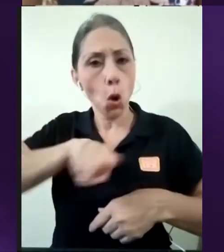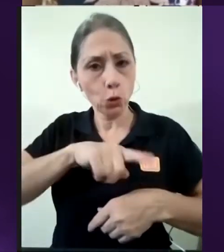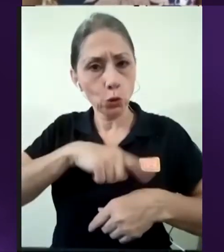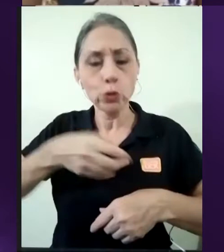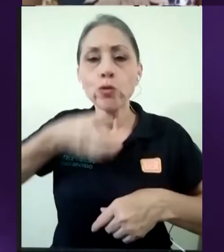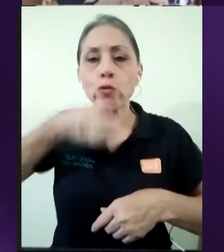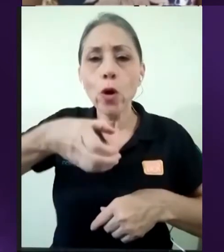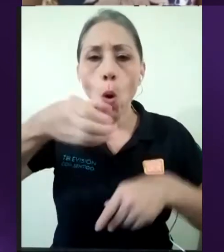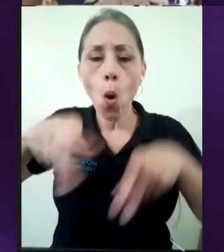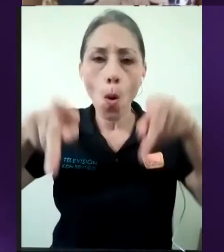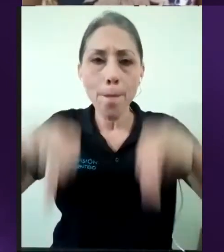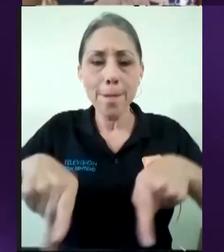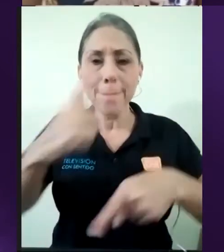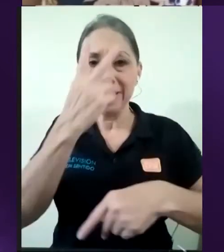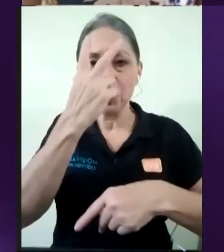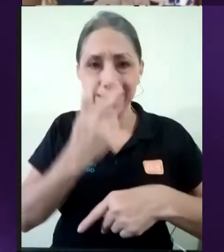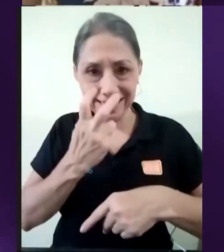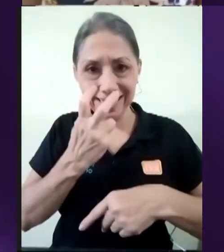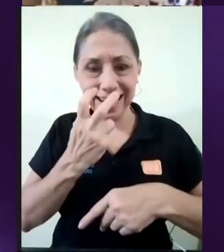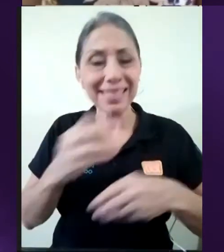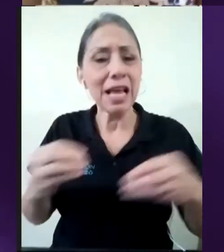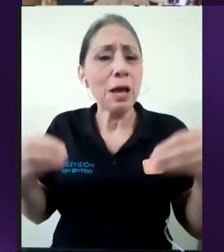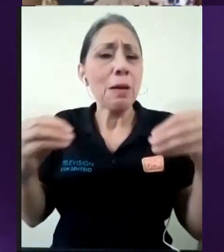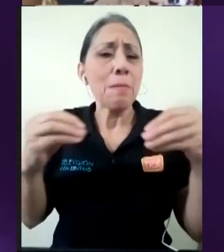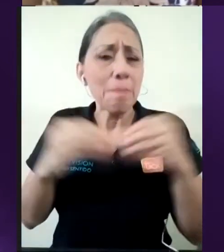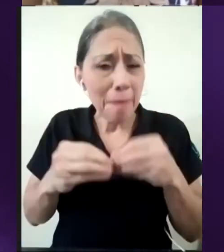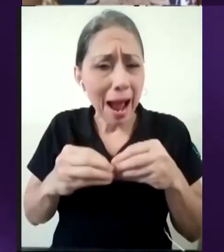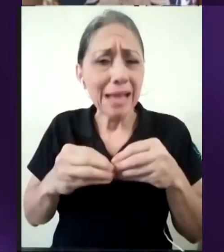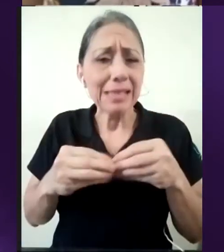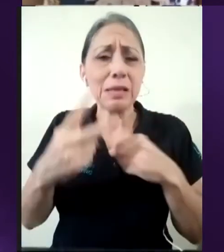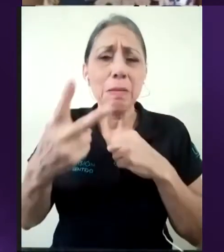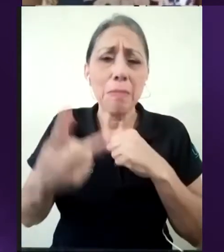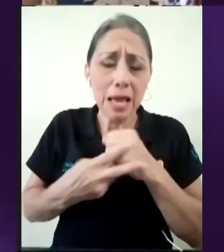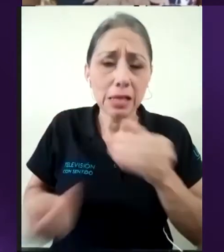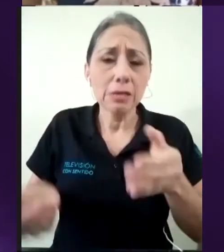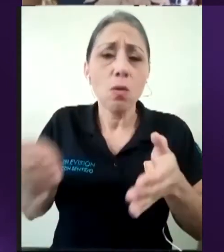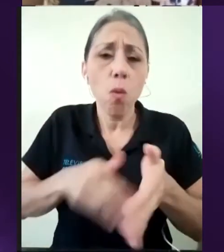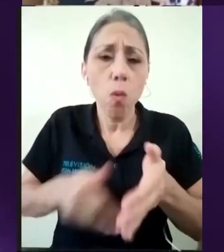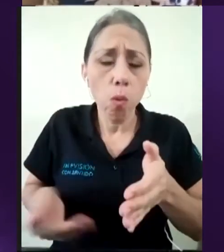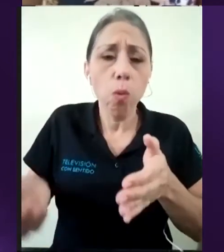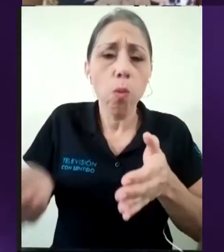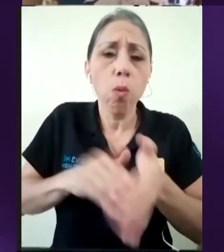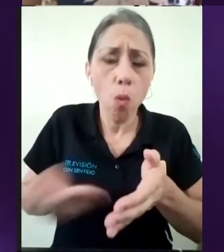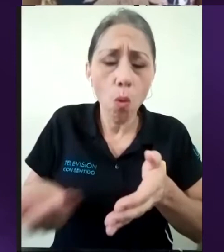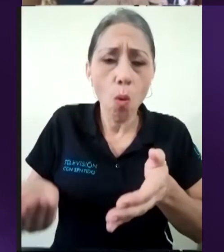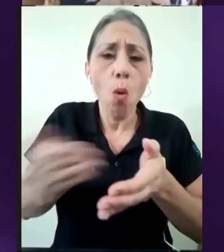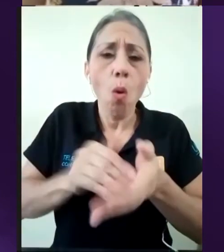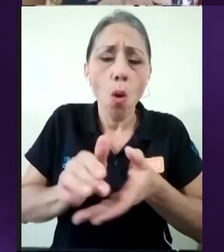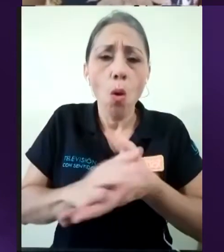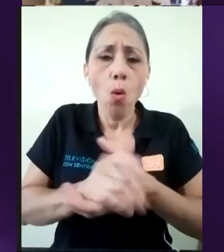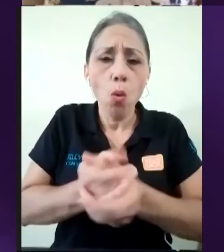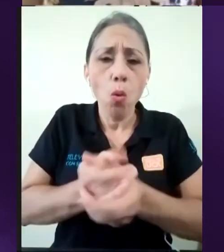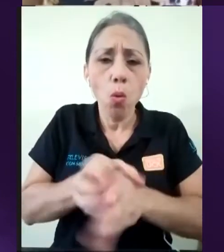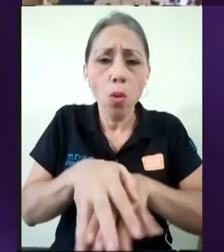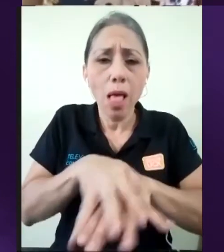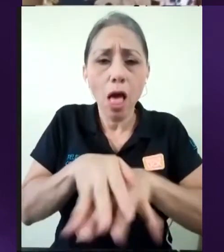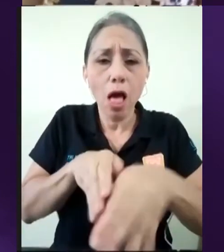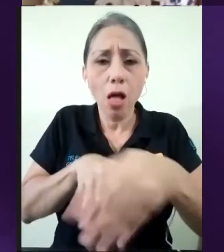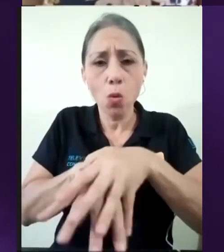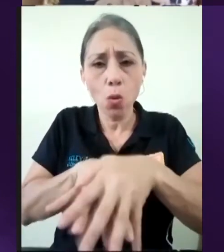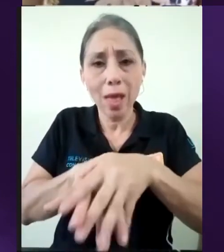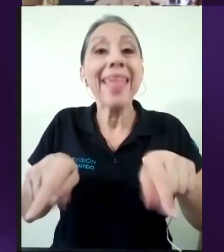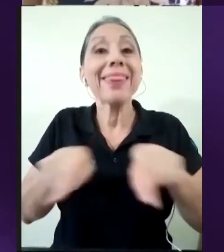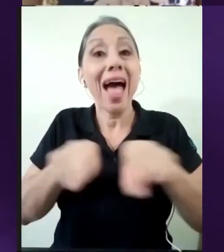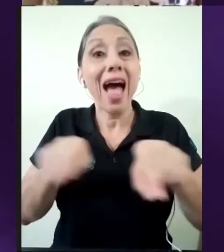personas ciegas tener mayor frecuencia de lavado de manos, usar manga larga para poder palmar con